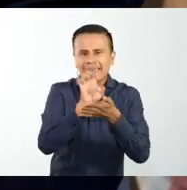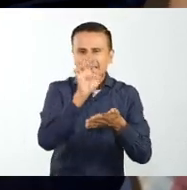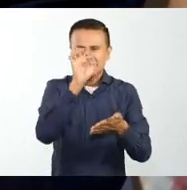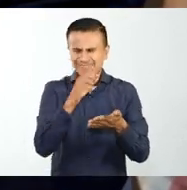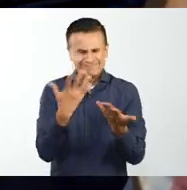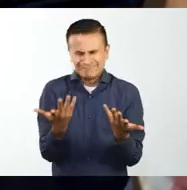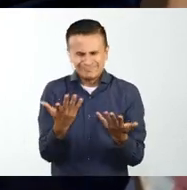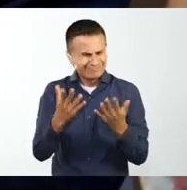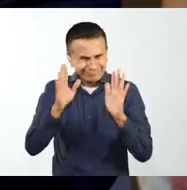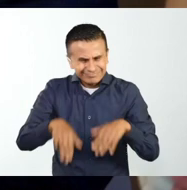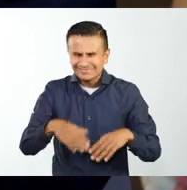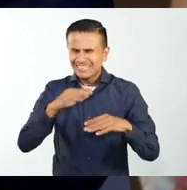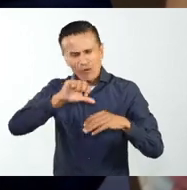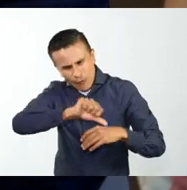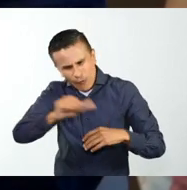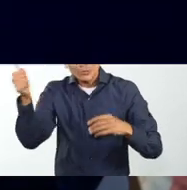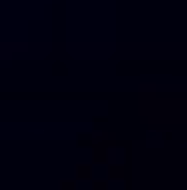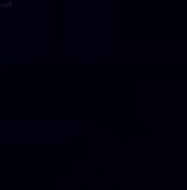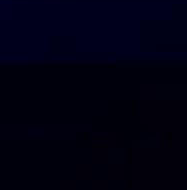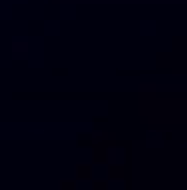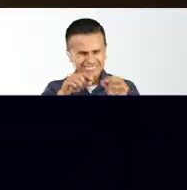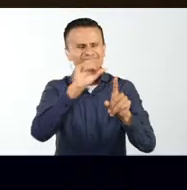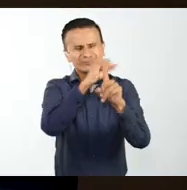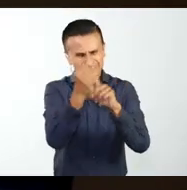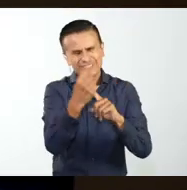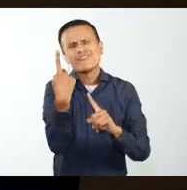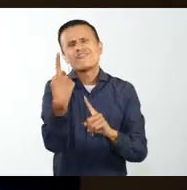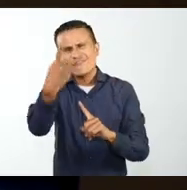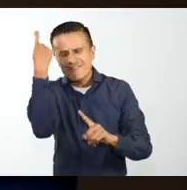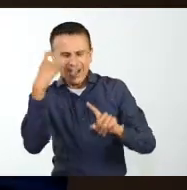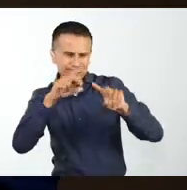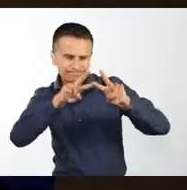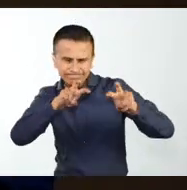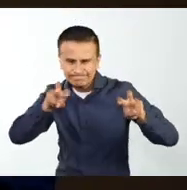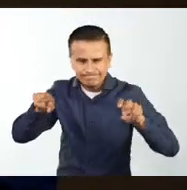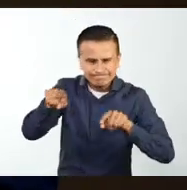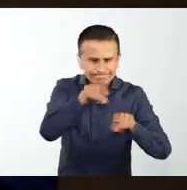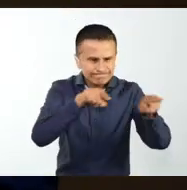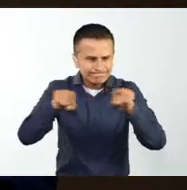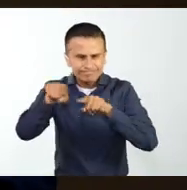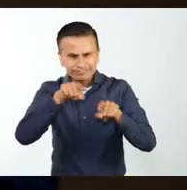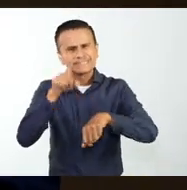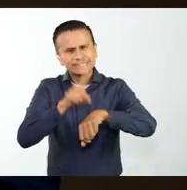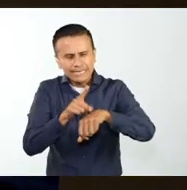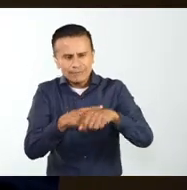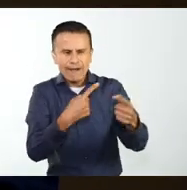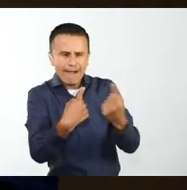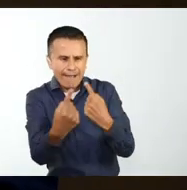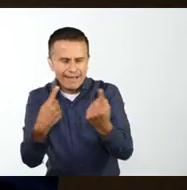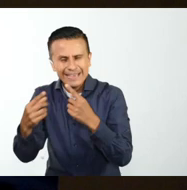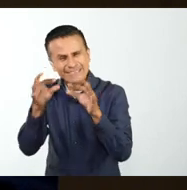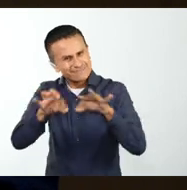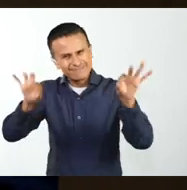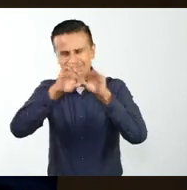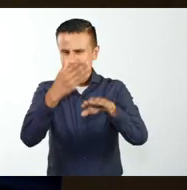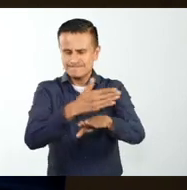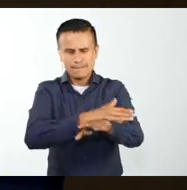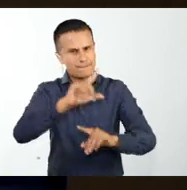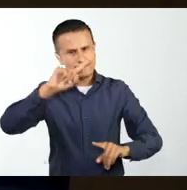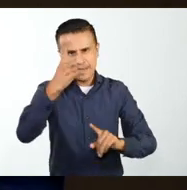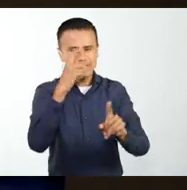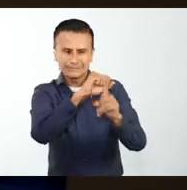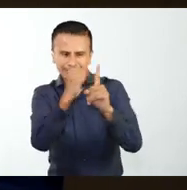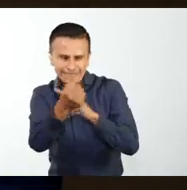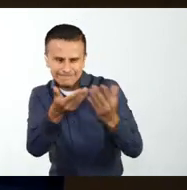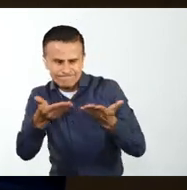empezar a reconocer y registrar avances. Finalmente, nos falta conversar mucho con la sociedad. Nos falta una gran inversión